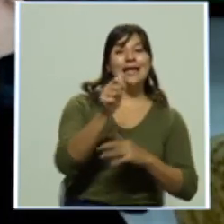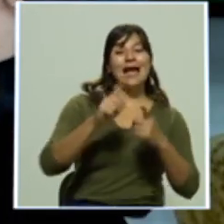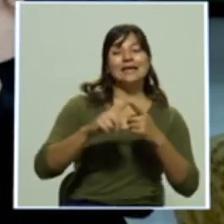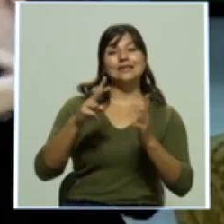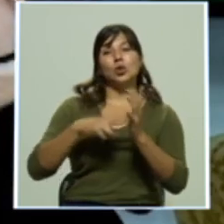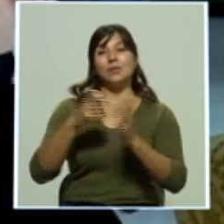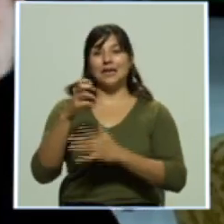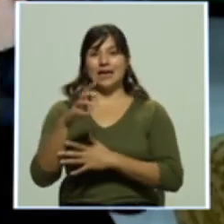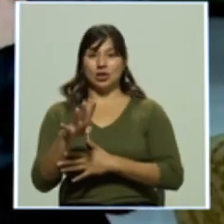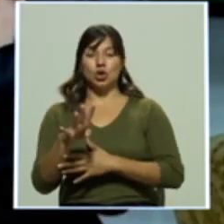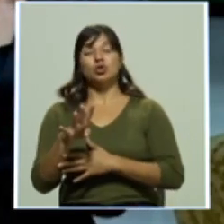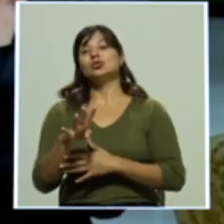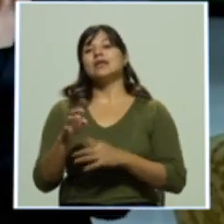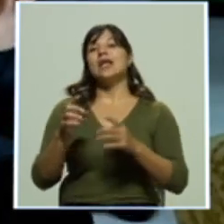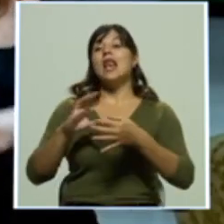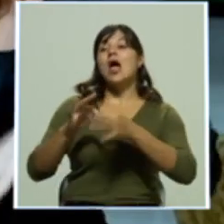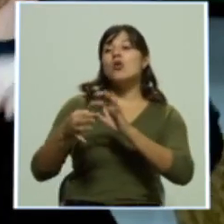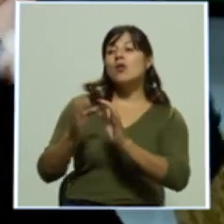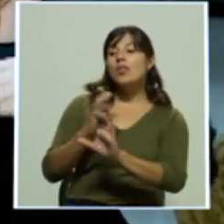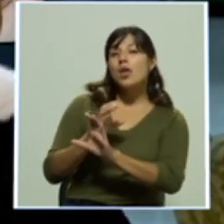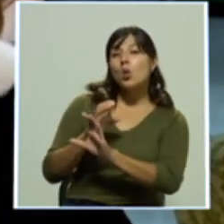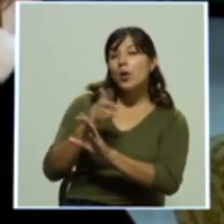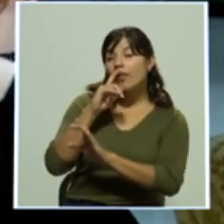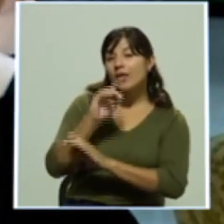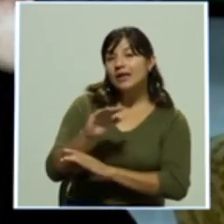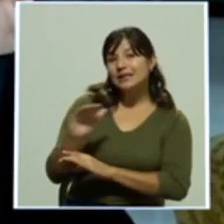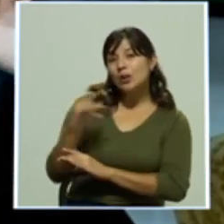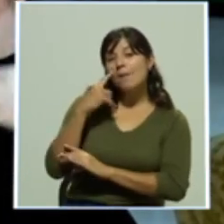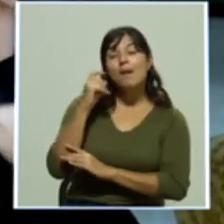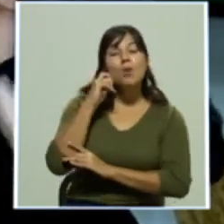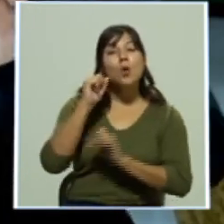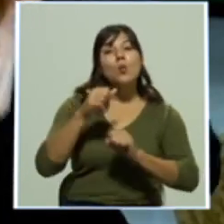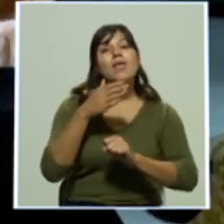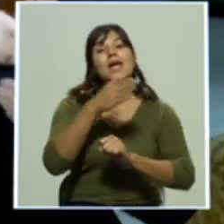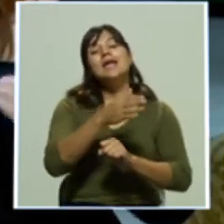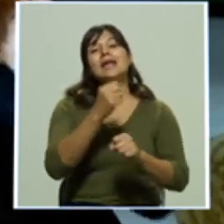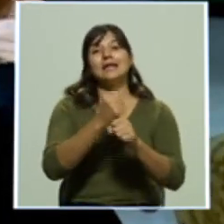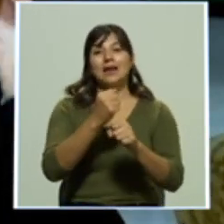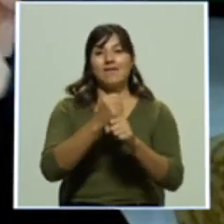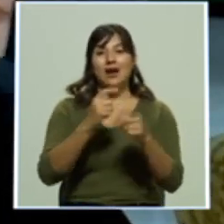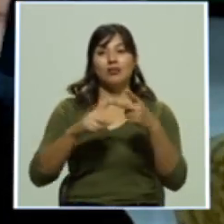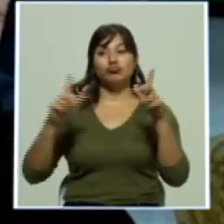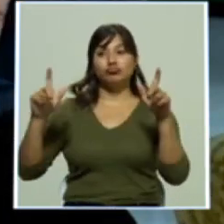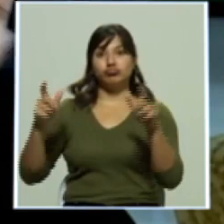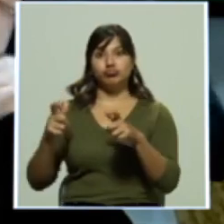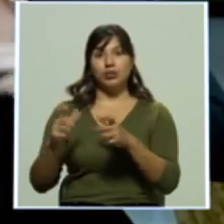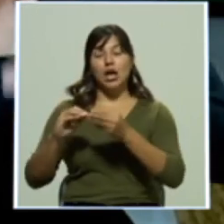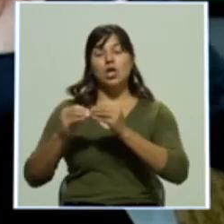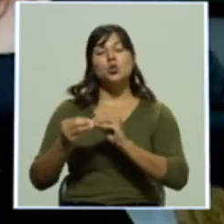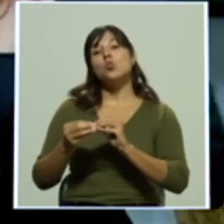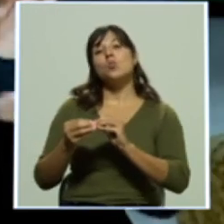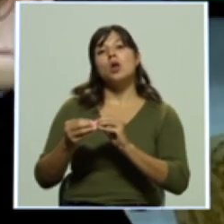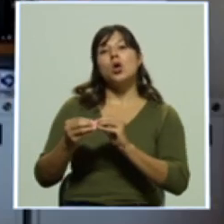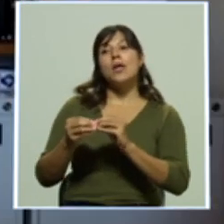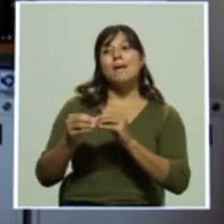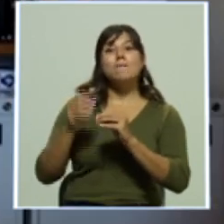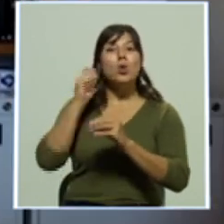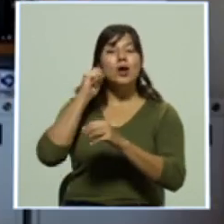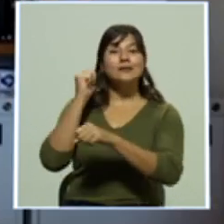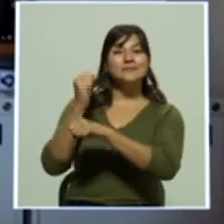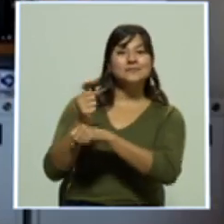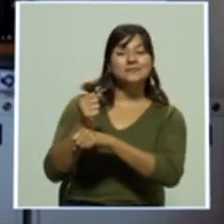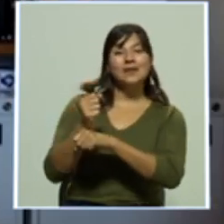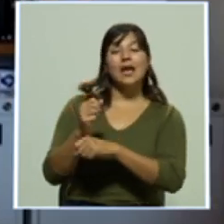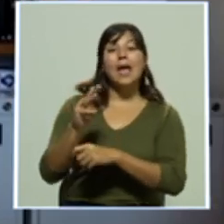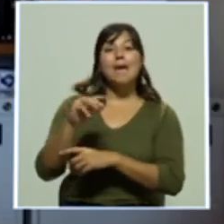que considera se ha debilitado y la reducción en un 50% de los femicidios, así como la paridad en la educación en los 3 niveles. En marzo de